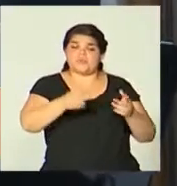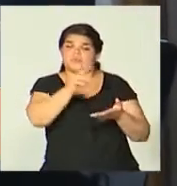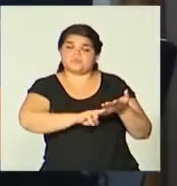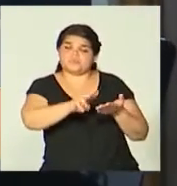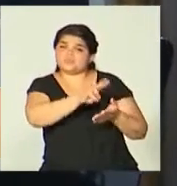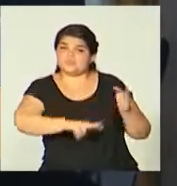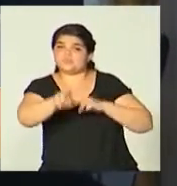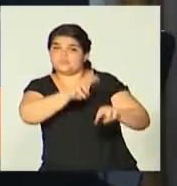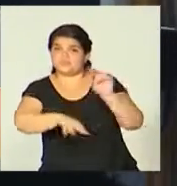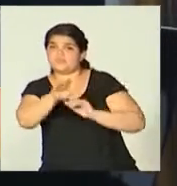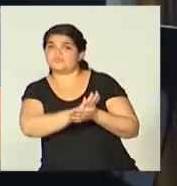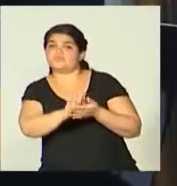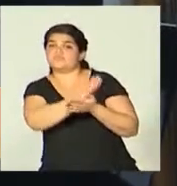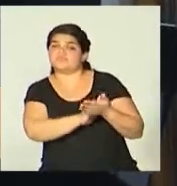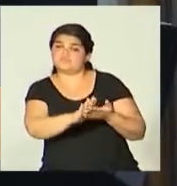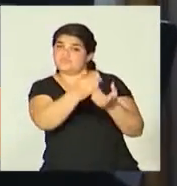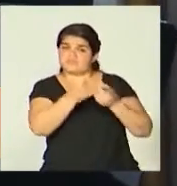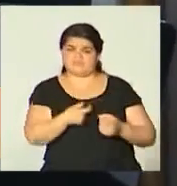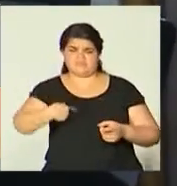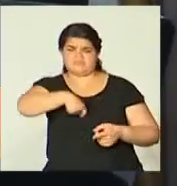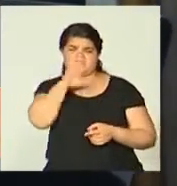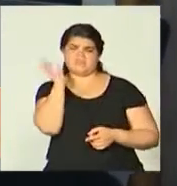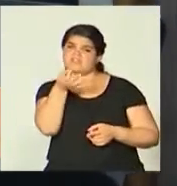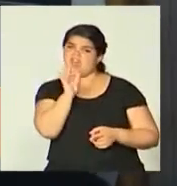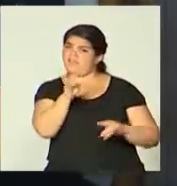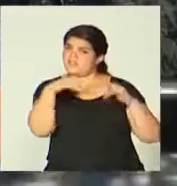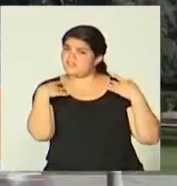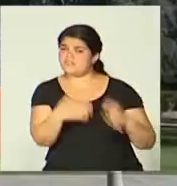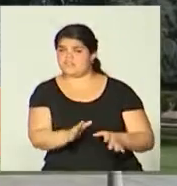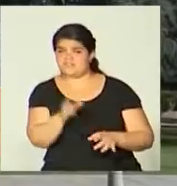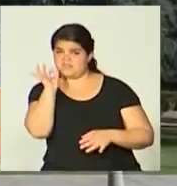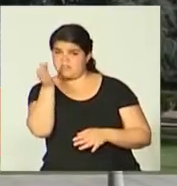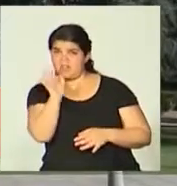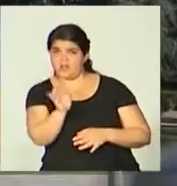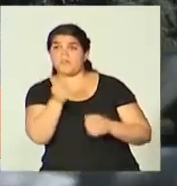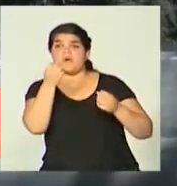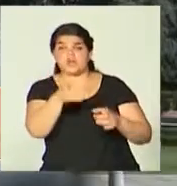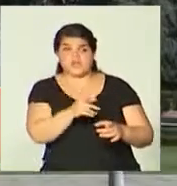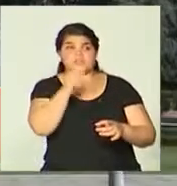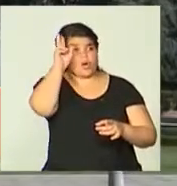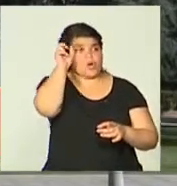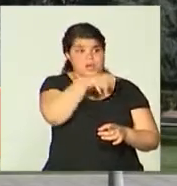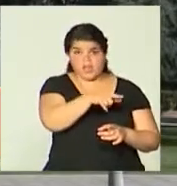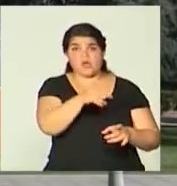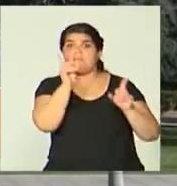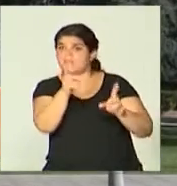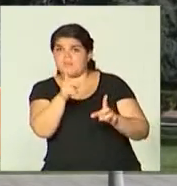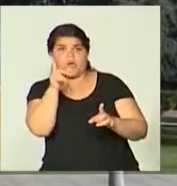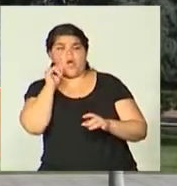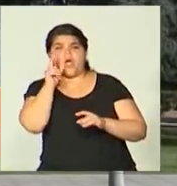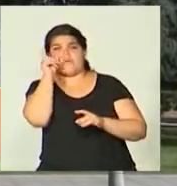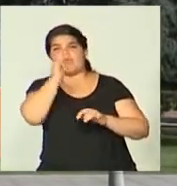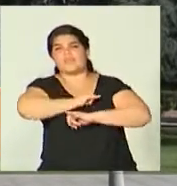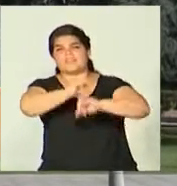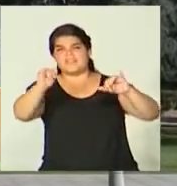sí, teníamos conciencia que era muy difícil, y por eso Alfredo fue planteándolo aún en plena campaña y